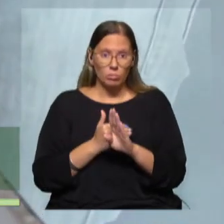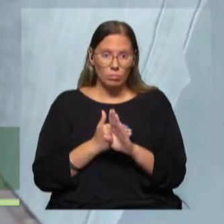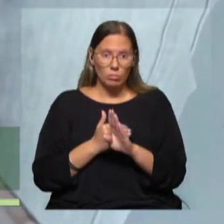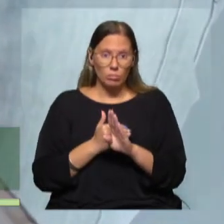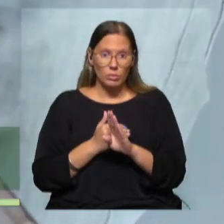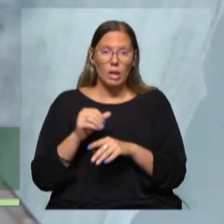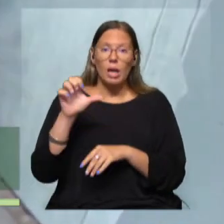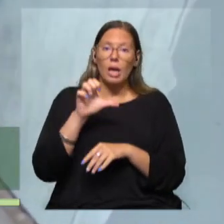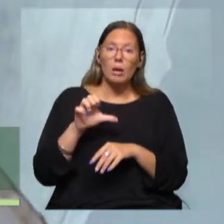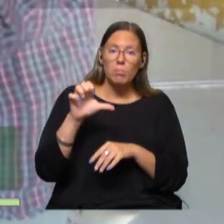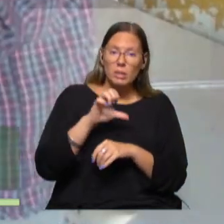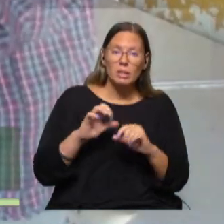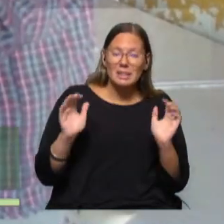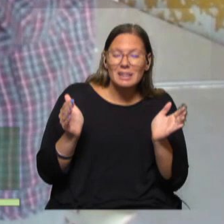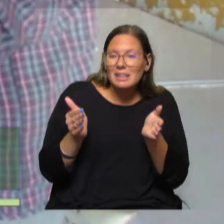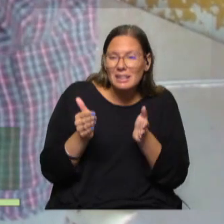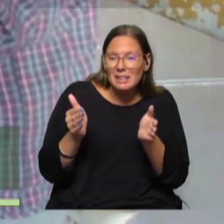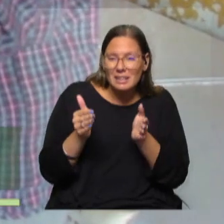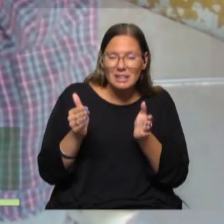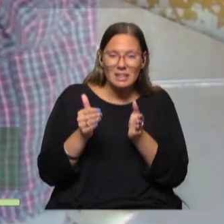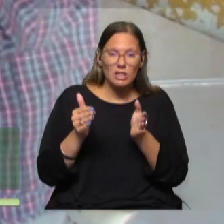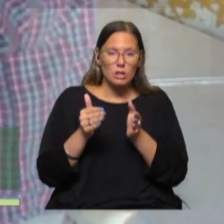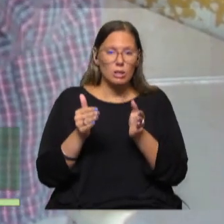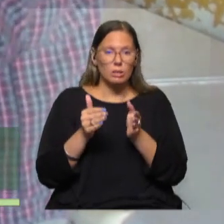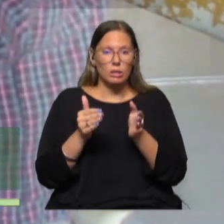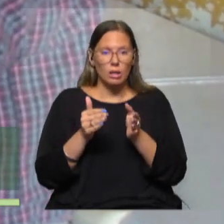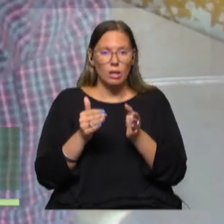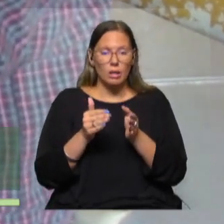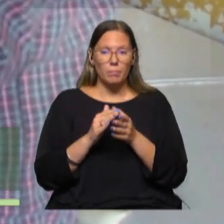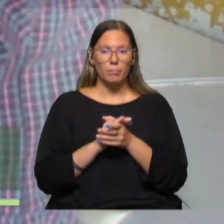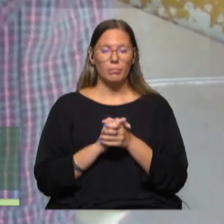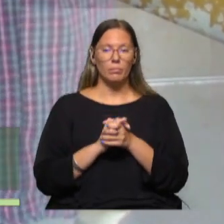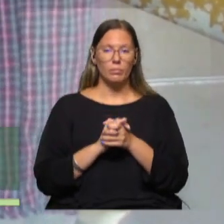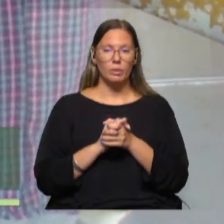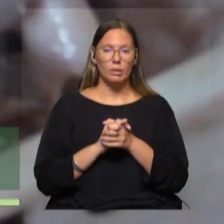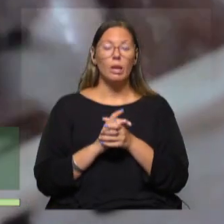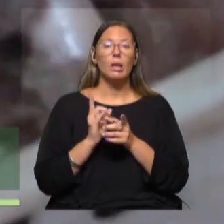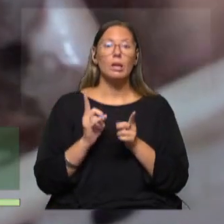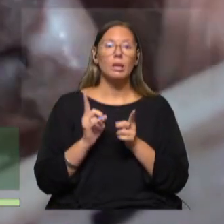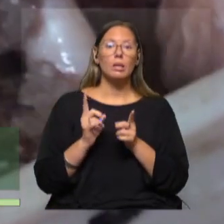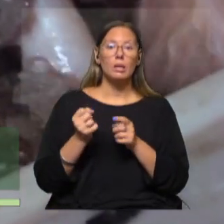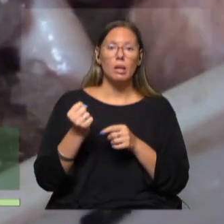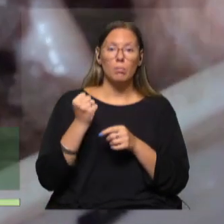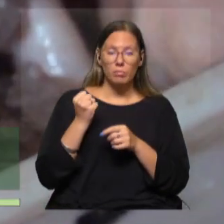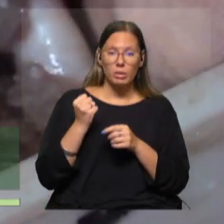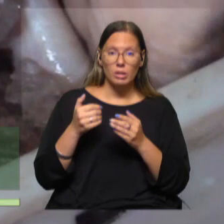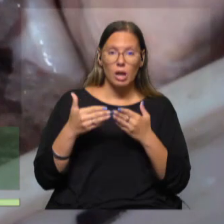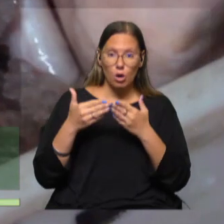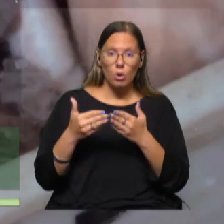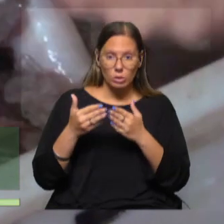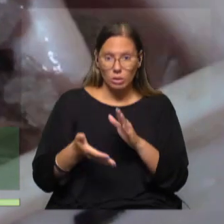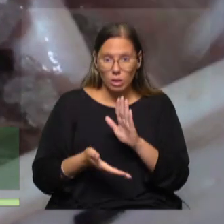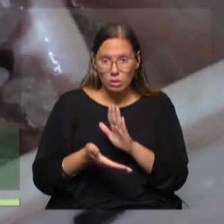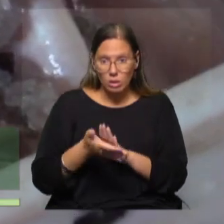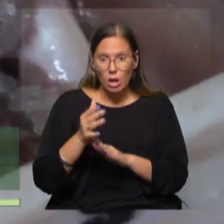empresas muy pequeñas, de empresarios chicos que se les llama, y en todas las pesquerías de costa como la de altura están saliendo,